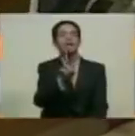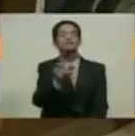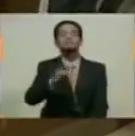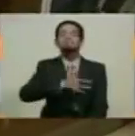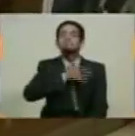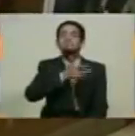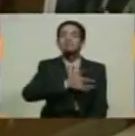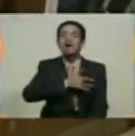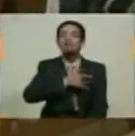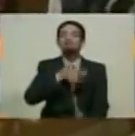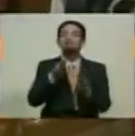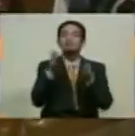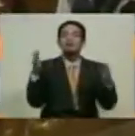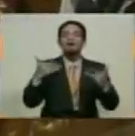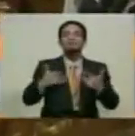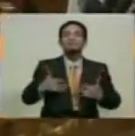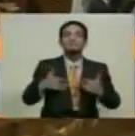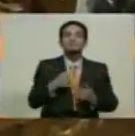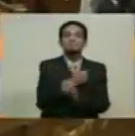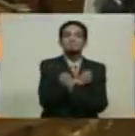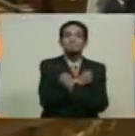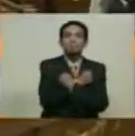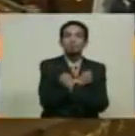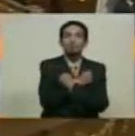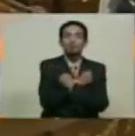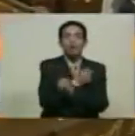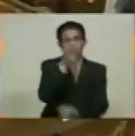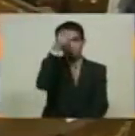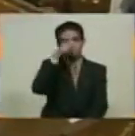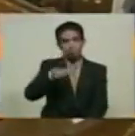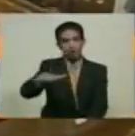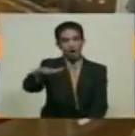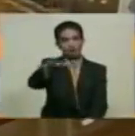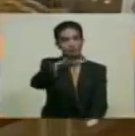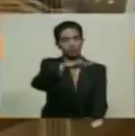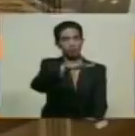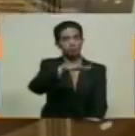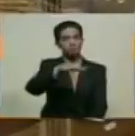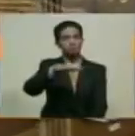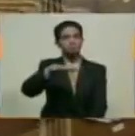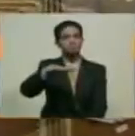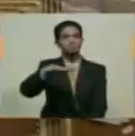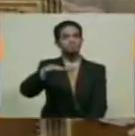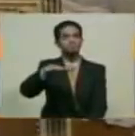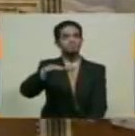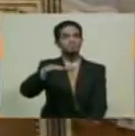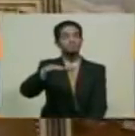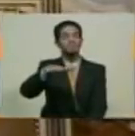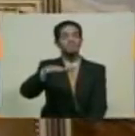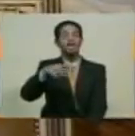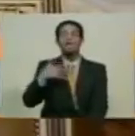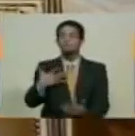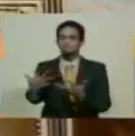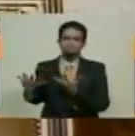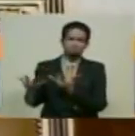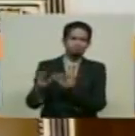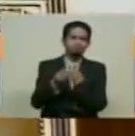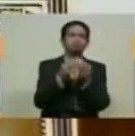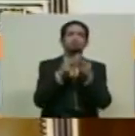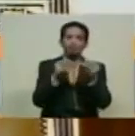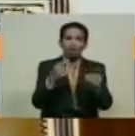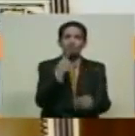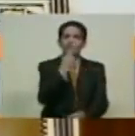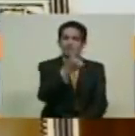por grandes sentimientos de amor a nuestro pueblo. Y entre todos le dijimos al